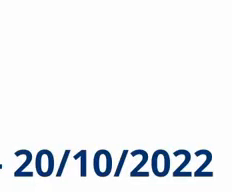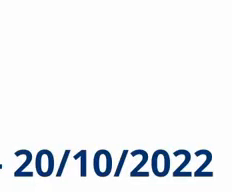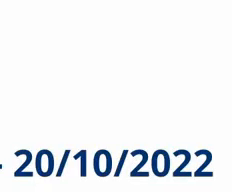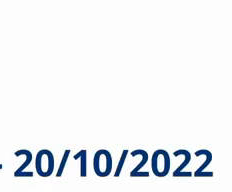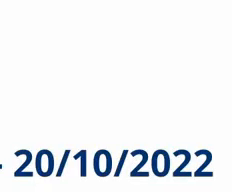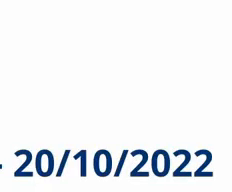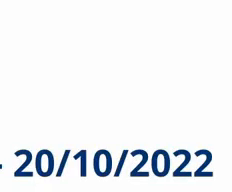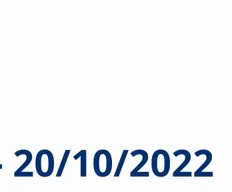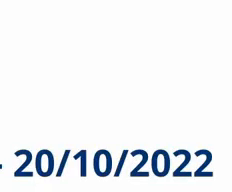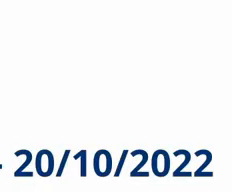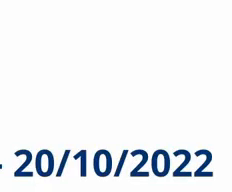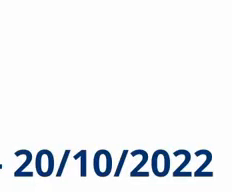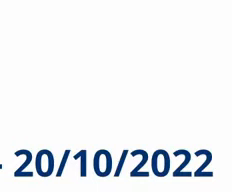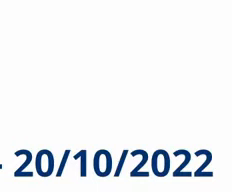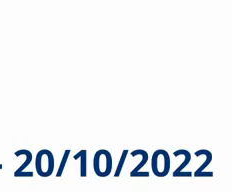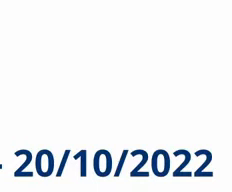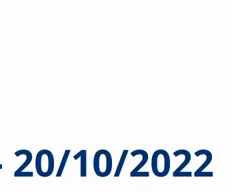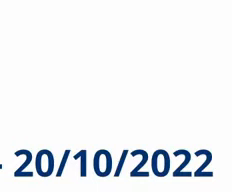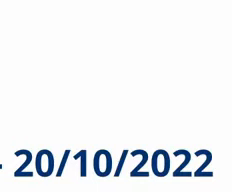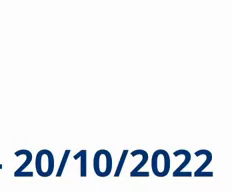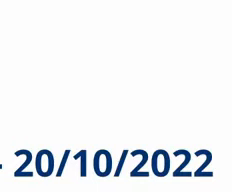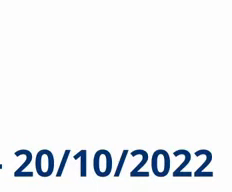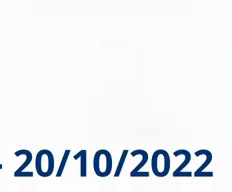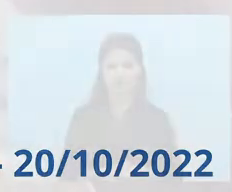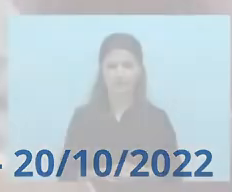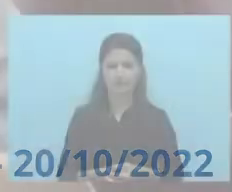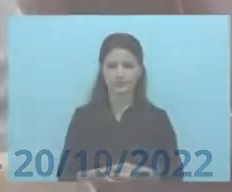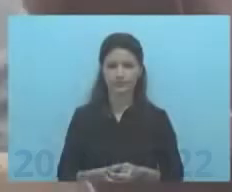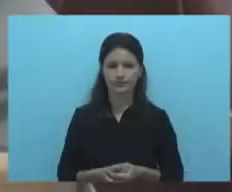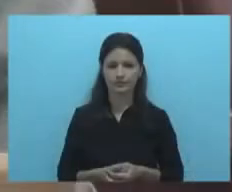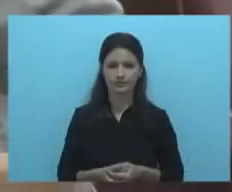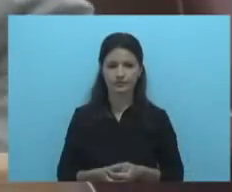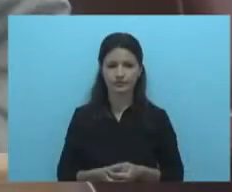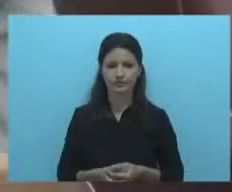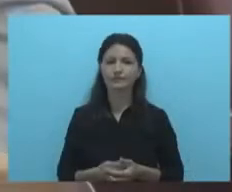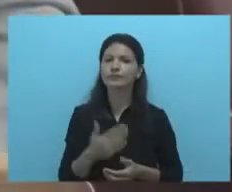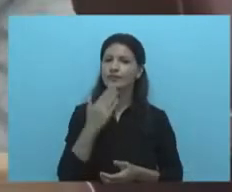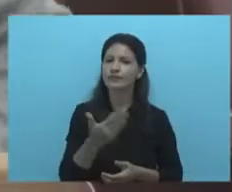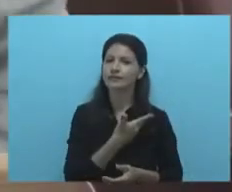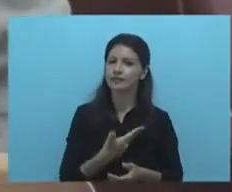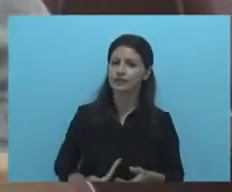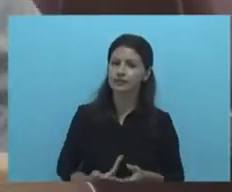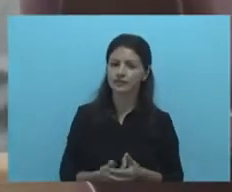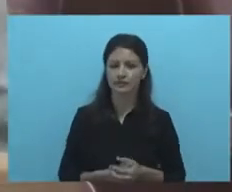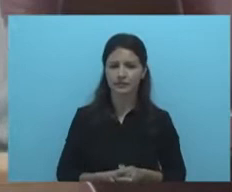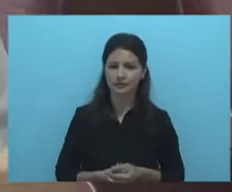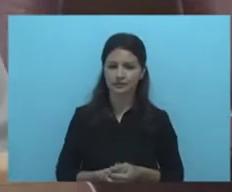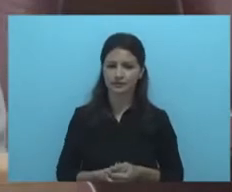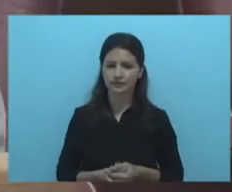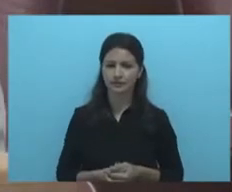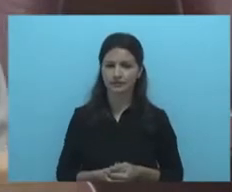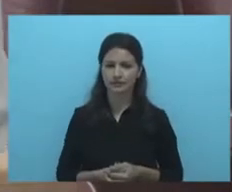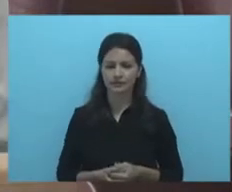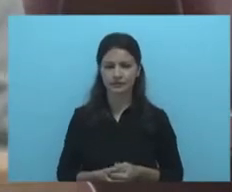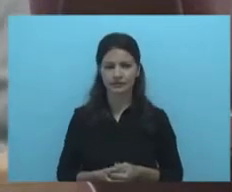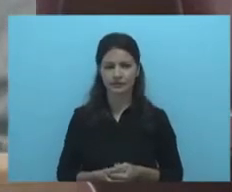Diputado Giustiniani, tiene la palabra. Perdón, diputada Armas Velave. Bueno, gracias, presidente. Estamos